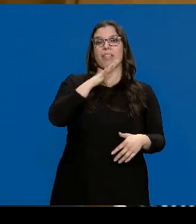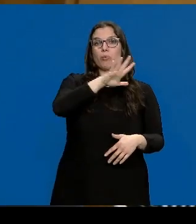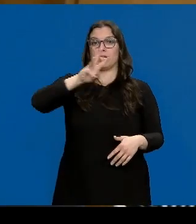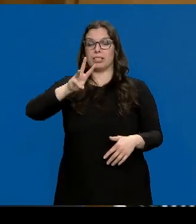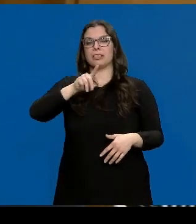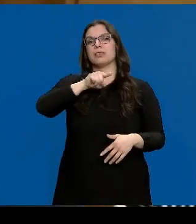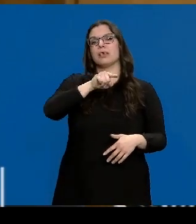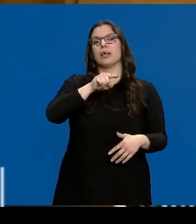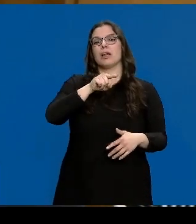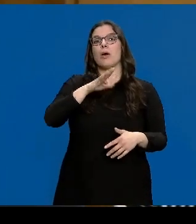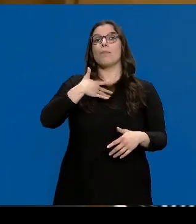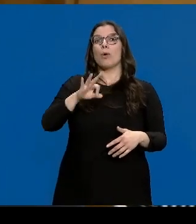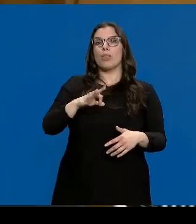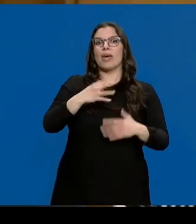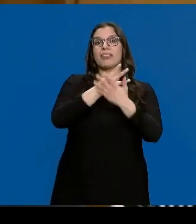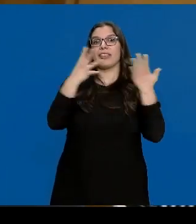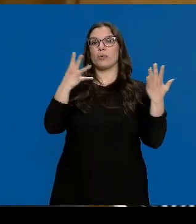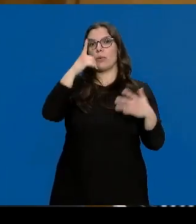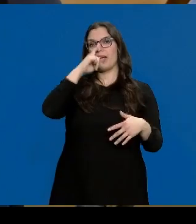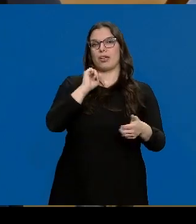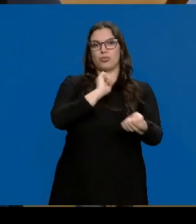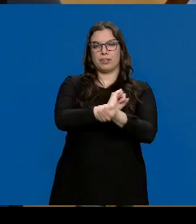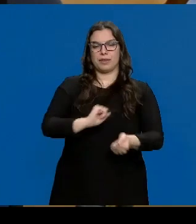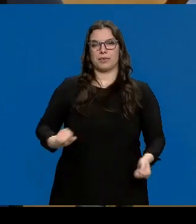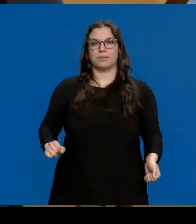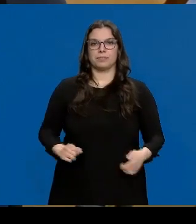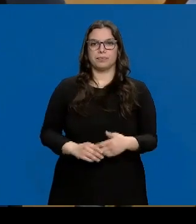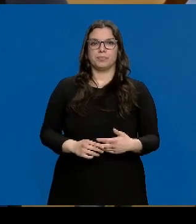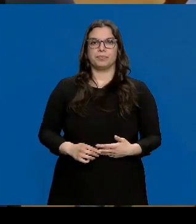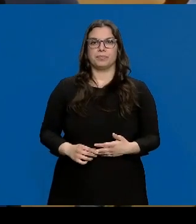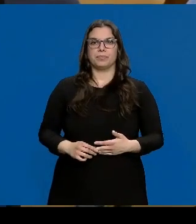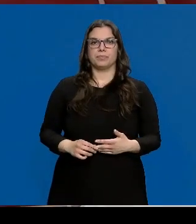años se enfrentaba a 19 años de cárcel.